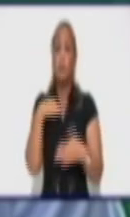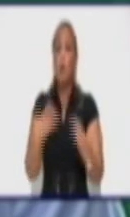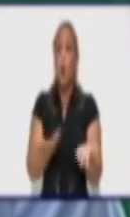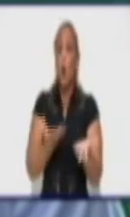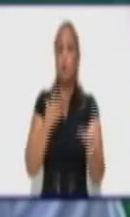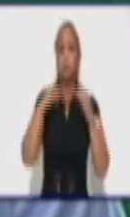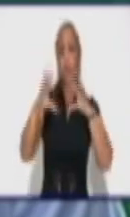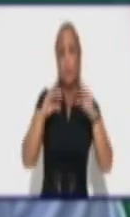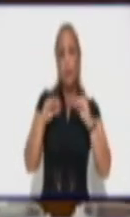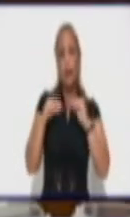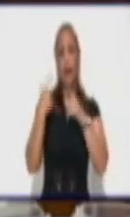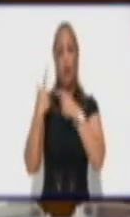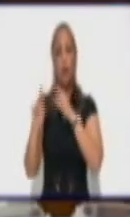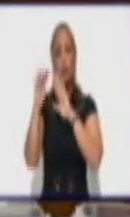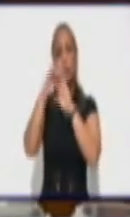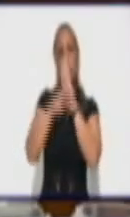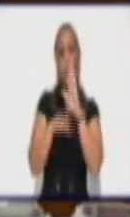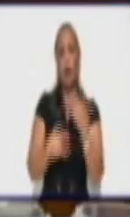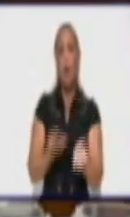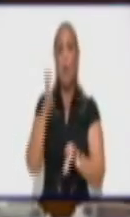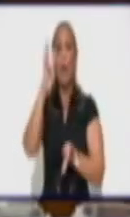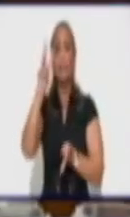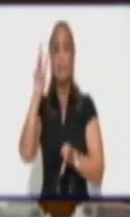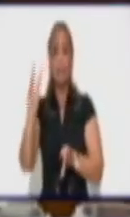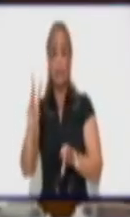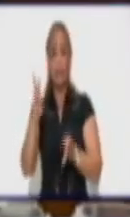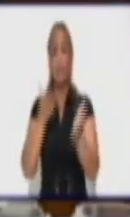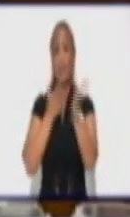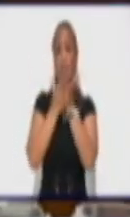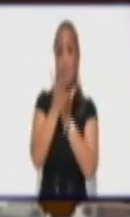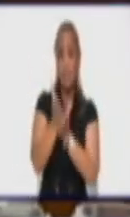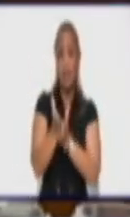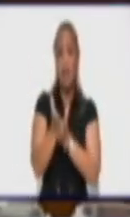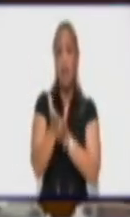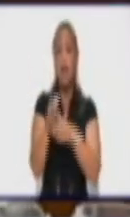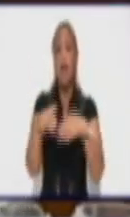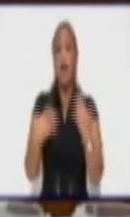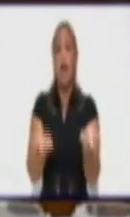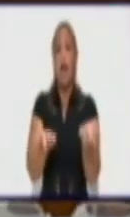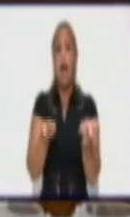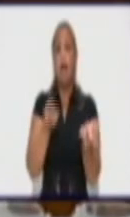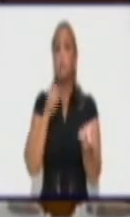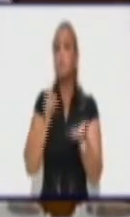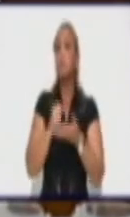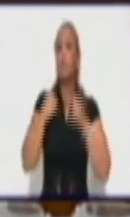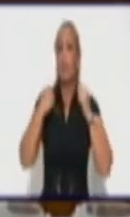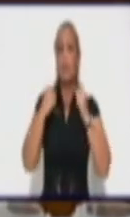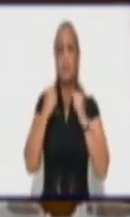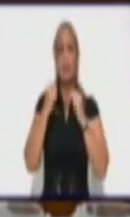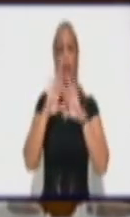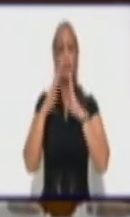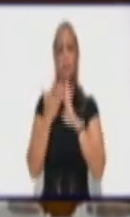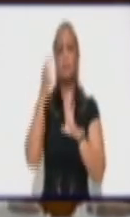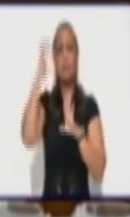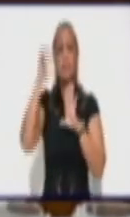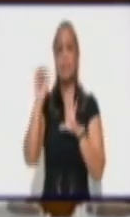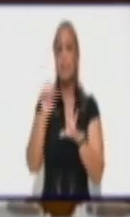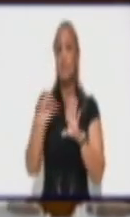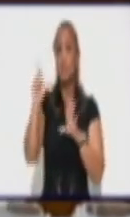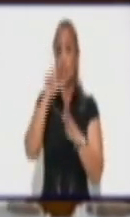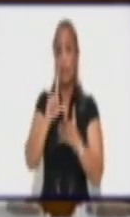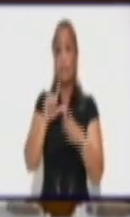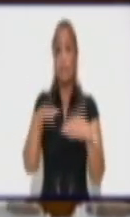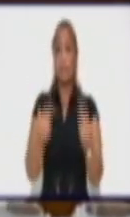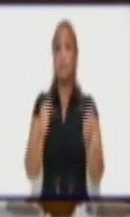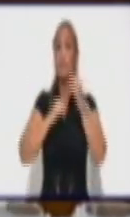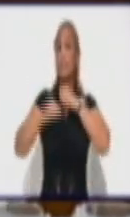espacio 43 medidas dirigidas a fortalecer la empresa estatal socialista una estrategia económica y social que da la